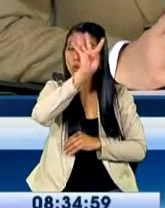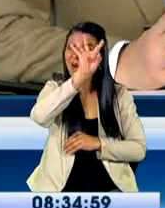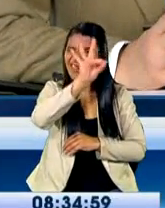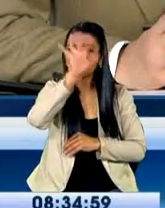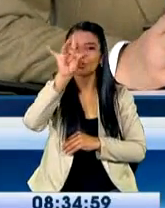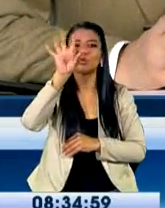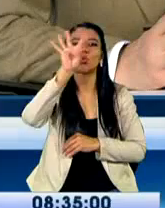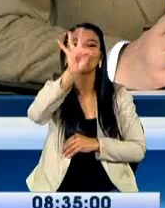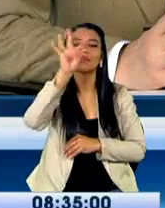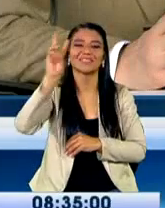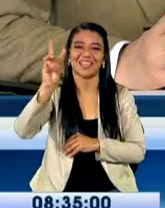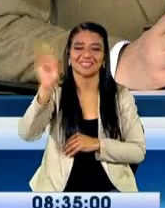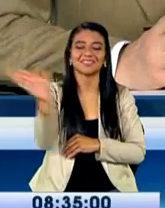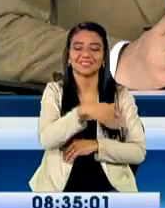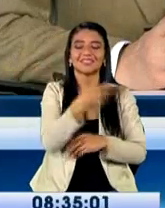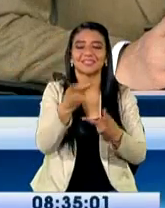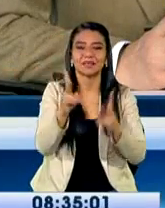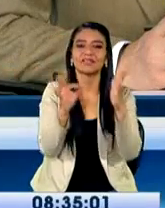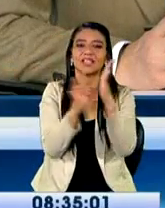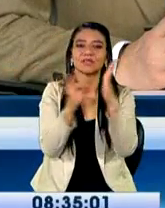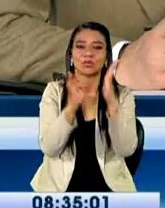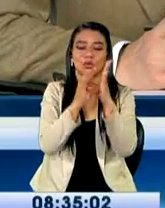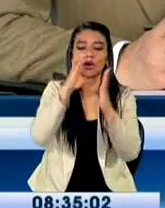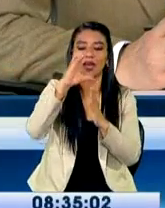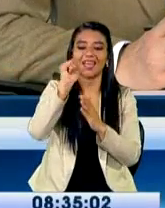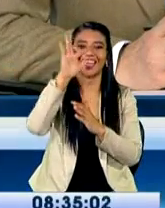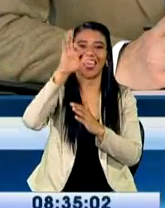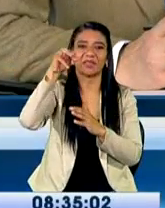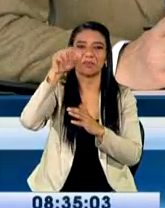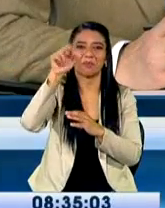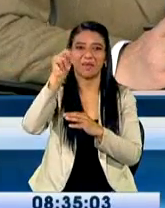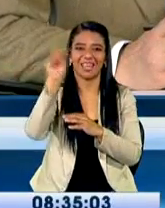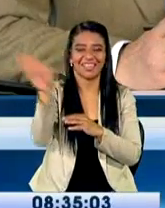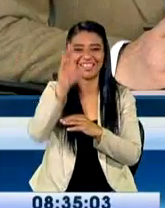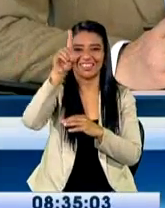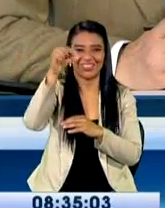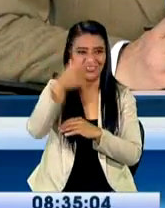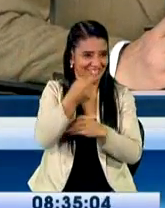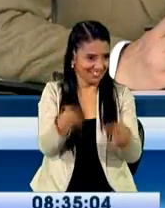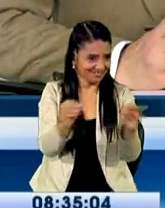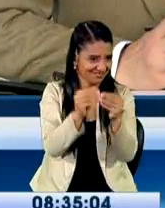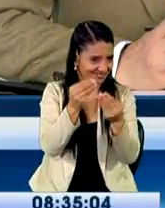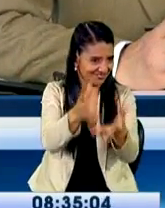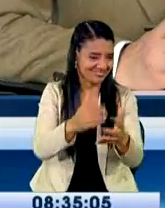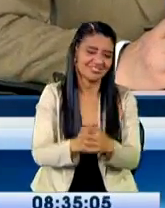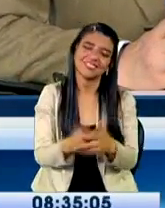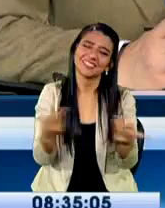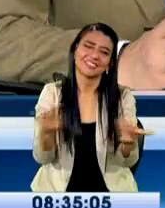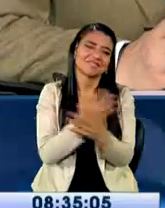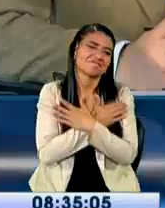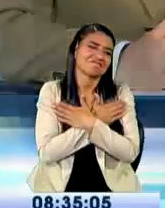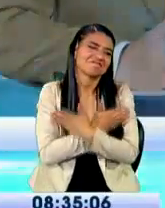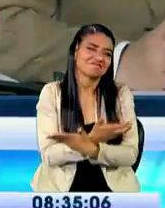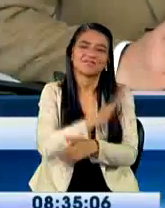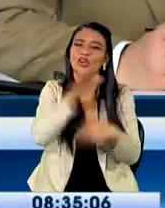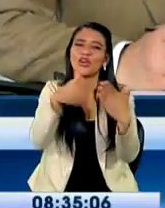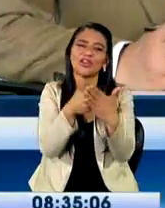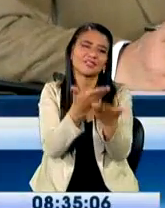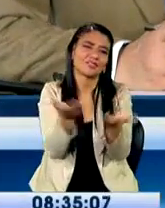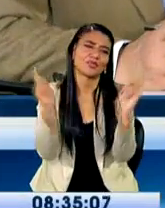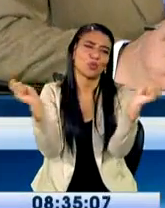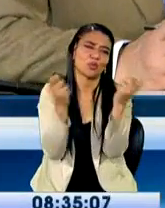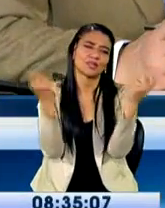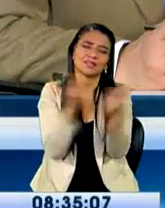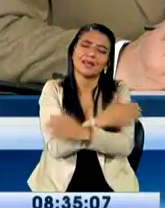0999-024896. Nos encuentran también en redes sociales como Catman y Doggin. Muy bien, Ahí Sophie. Está toda la información. Oye, Sophie, mándale a Maritza, a toda la gente de Catman y Doggin, un